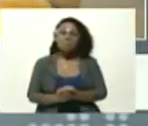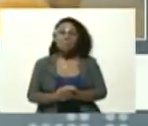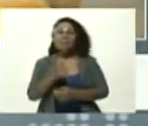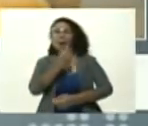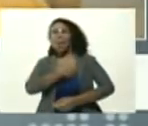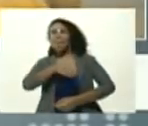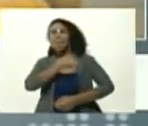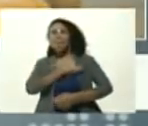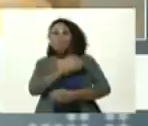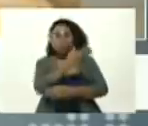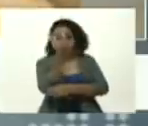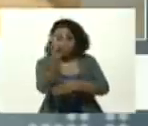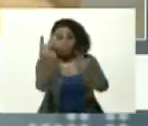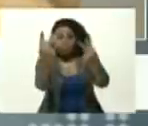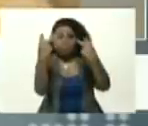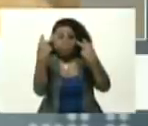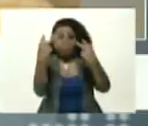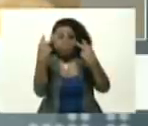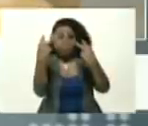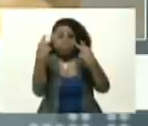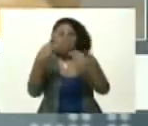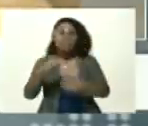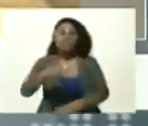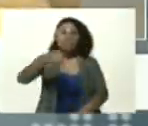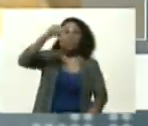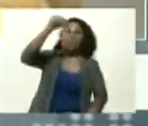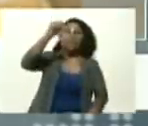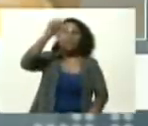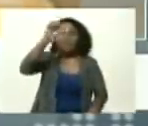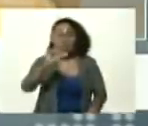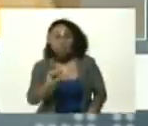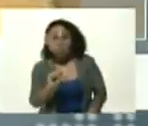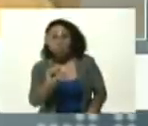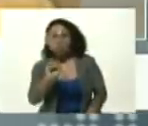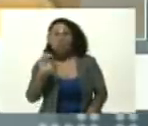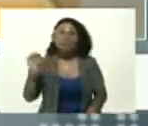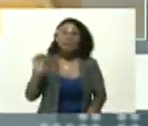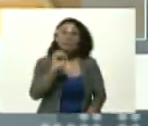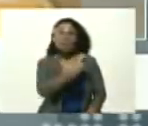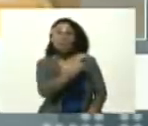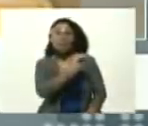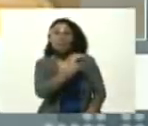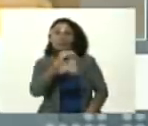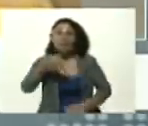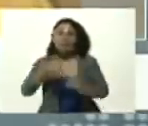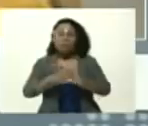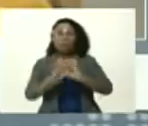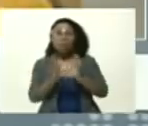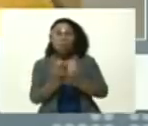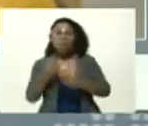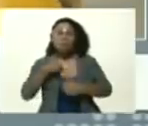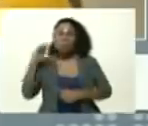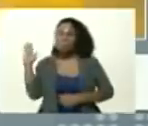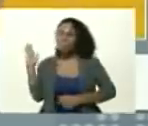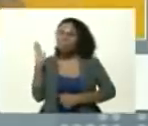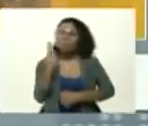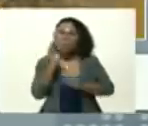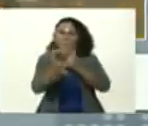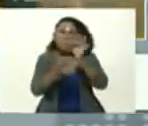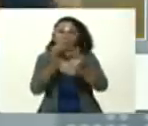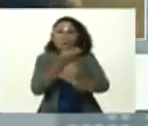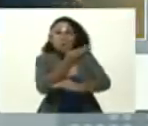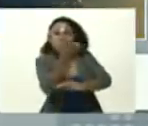España, para que ustedes vean. De norte a sur, de este a oeste, el planeta. Y lo que yo he venido explicándole al pueblo